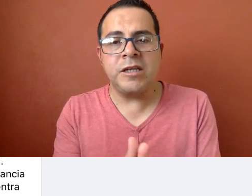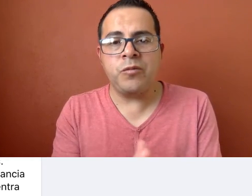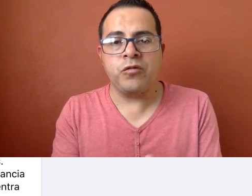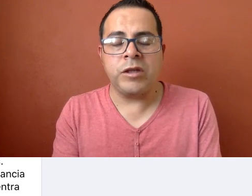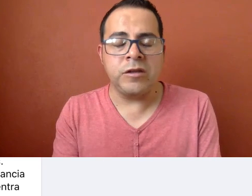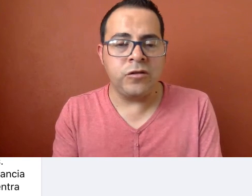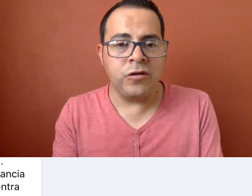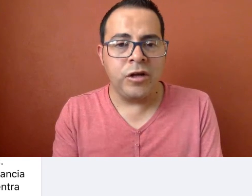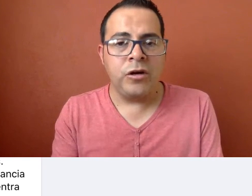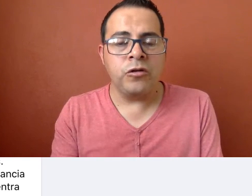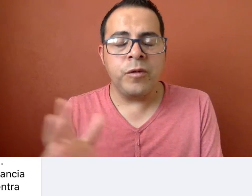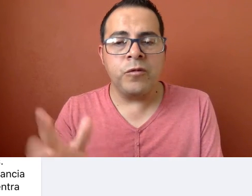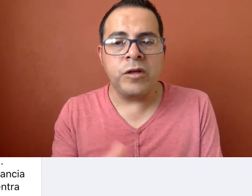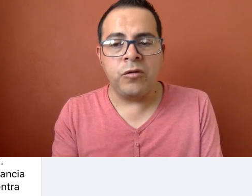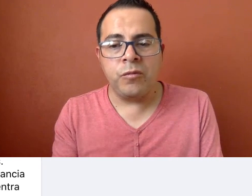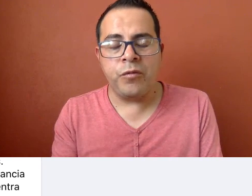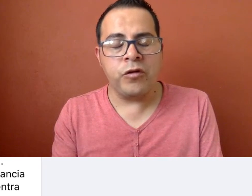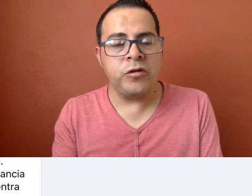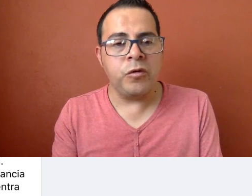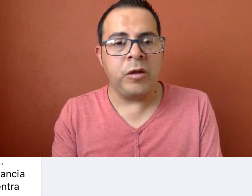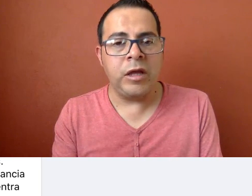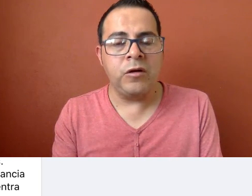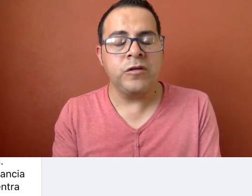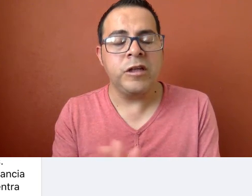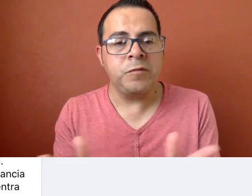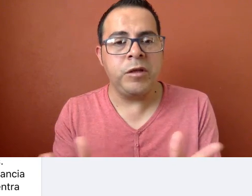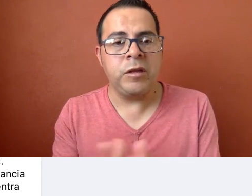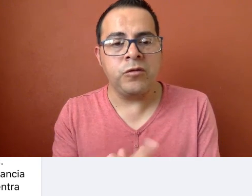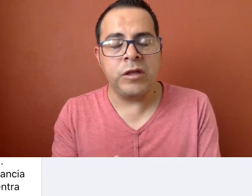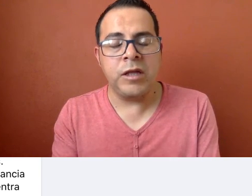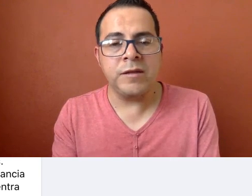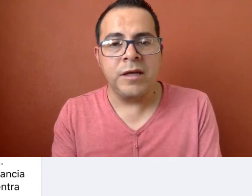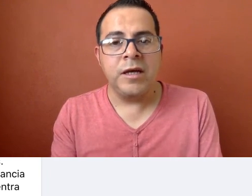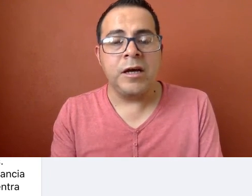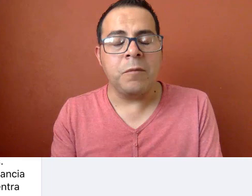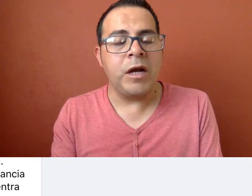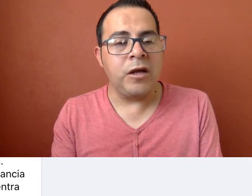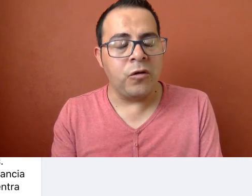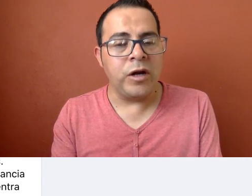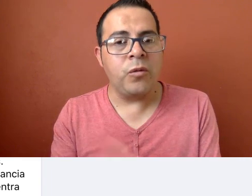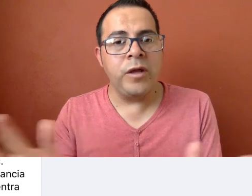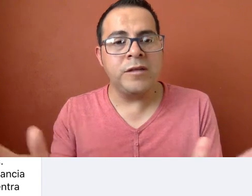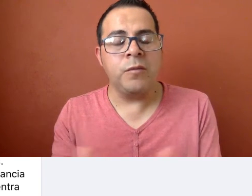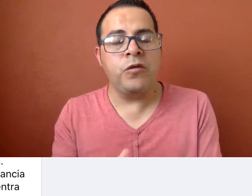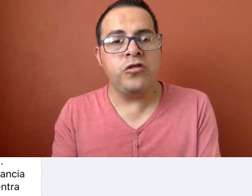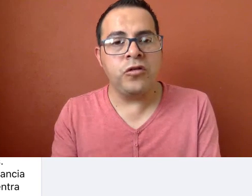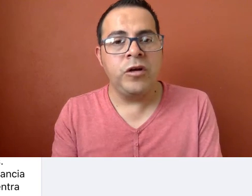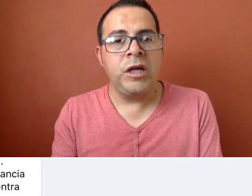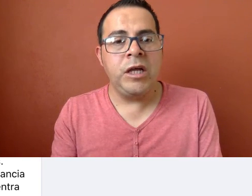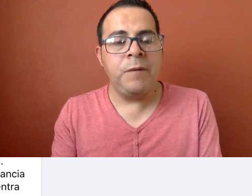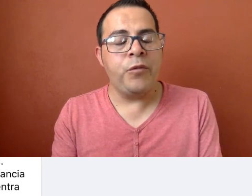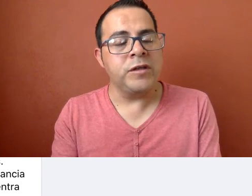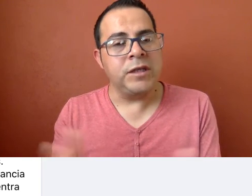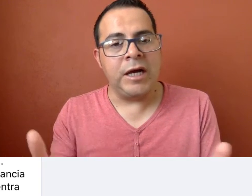Muchas gracias por su atención. Nos vemos en un próximo video. Se despide de ustedes Germán Licona. Cuídense